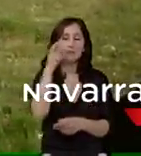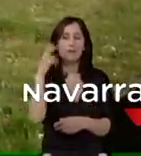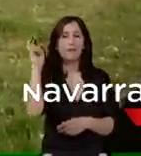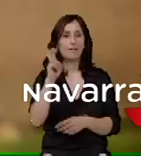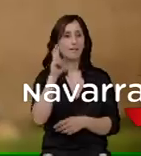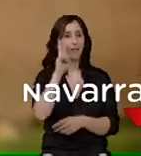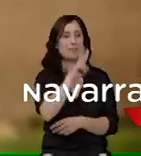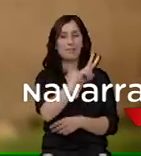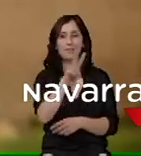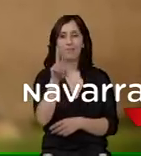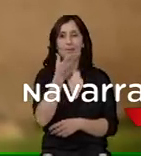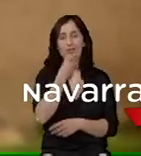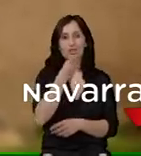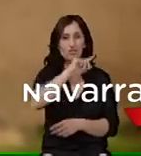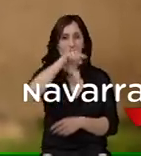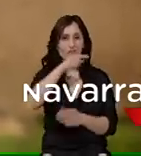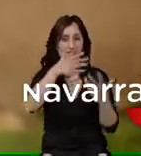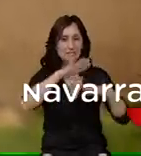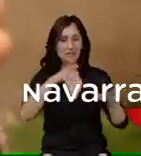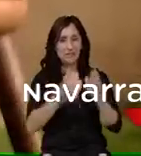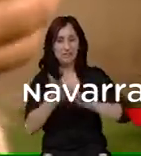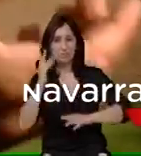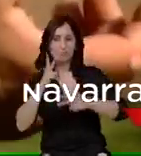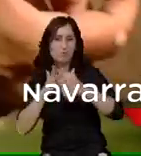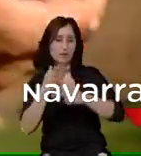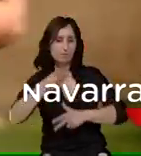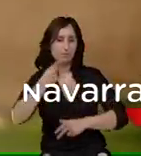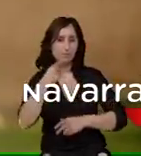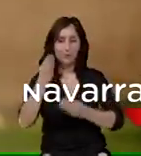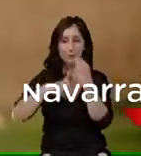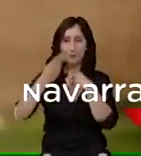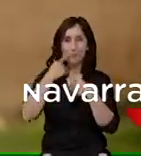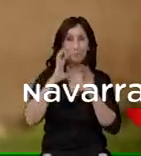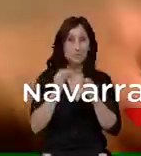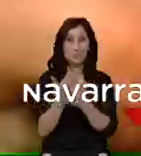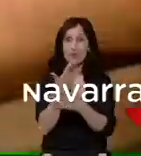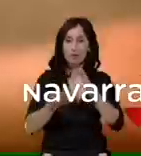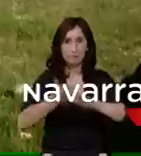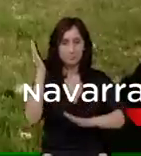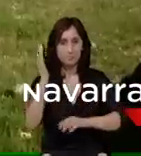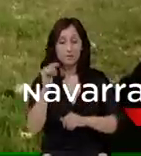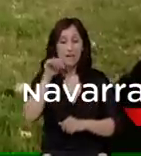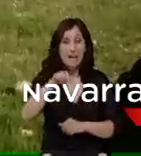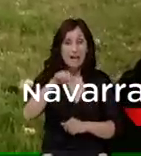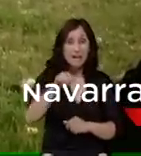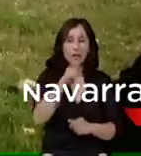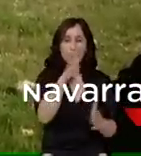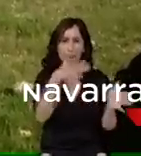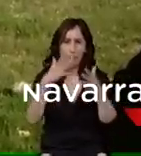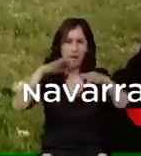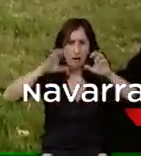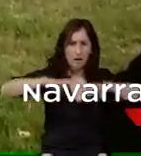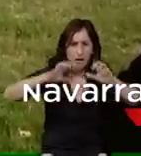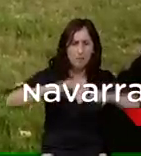está una hora, lleva su agua fresca en tal sitio, va a comer en algún lado y se van para casa en el día. Pero estar aquí todo el día con el sol, con el aire, con el agua,